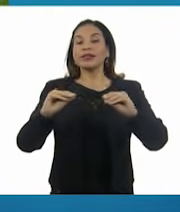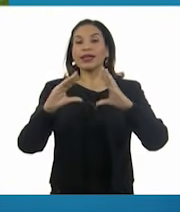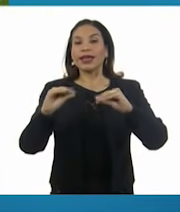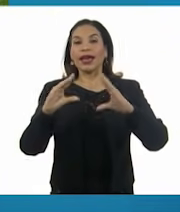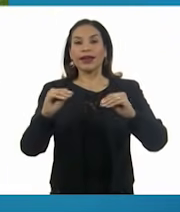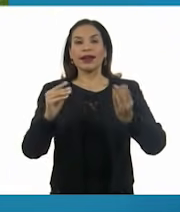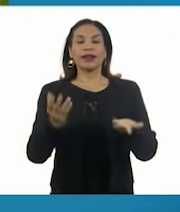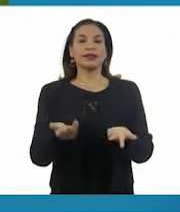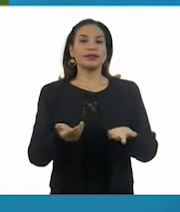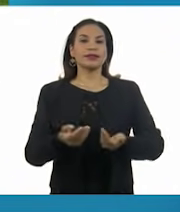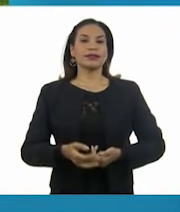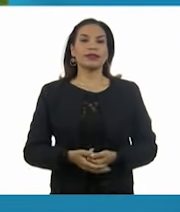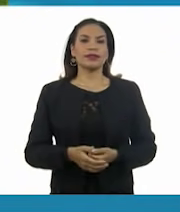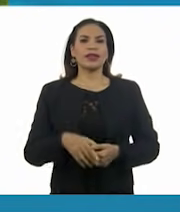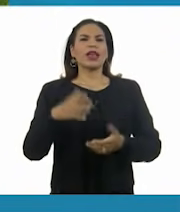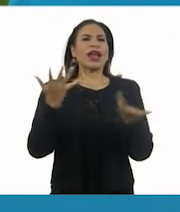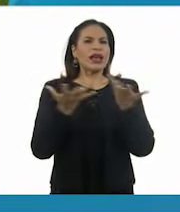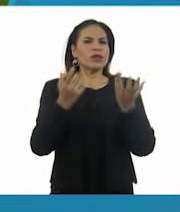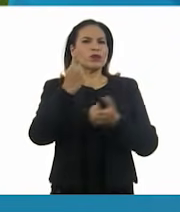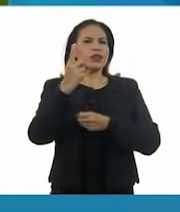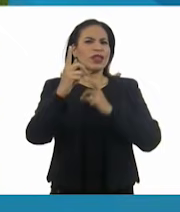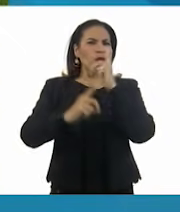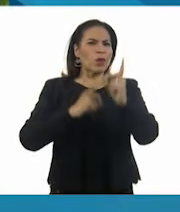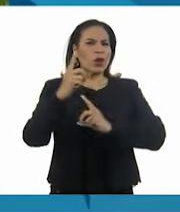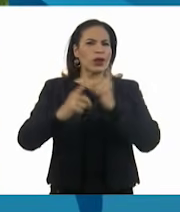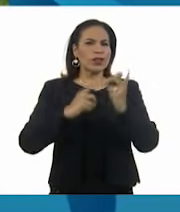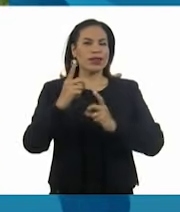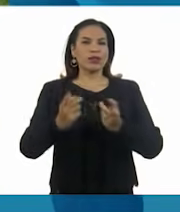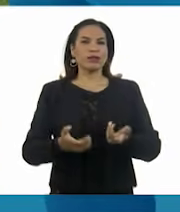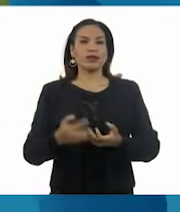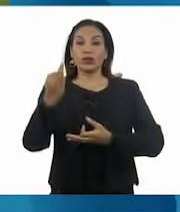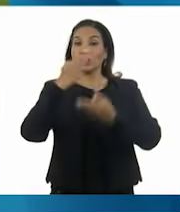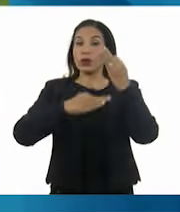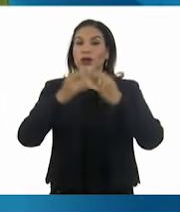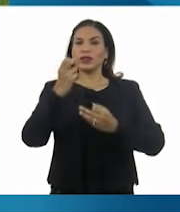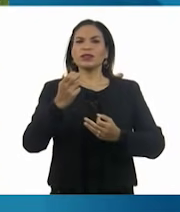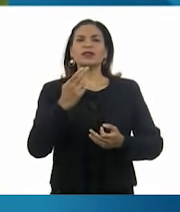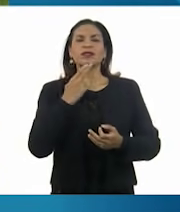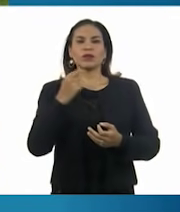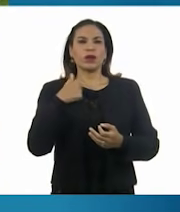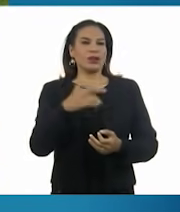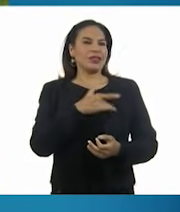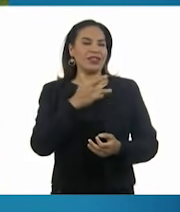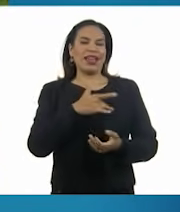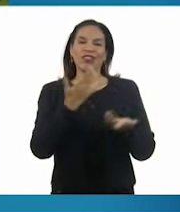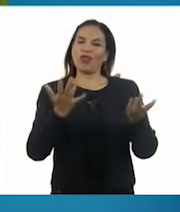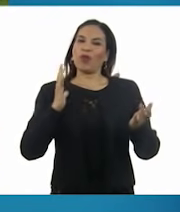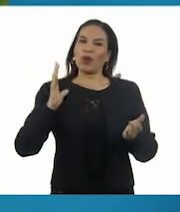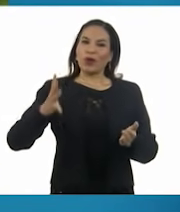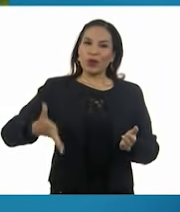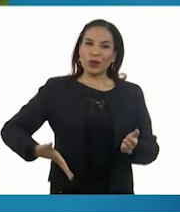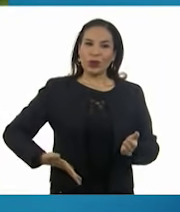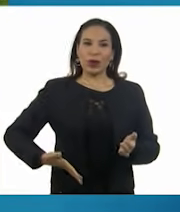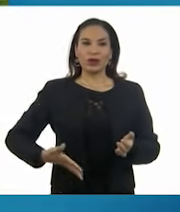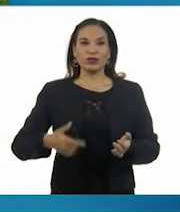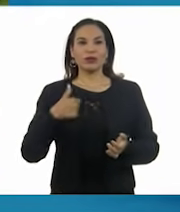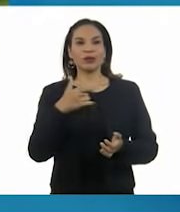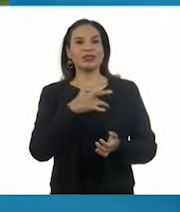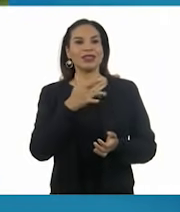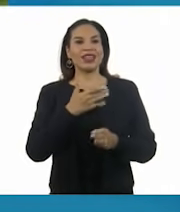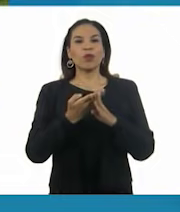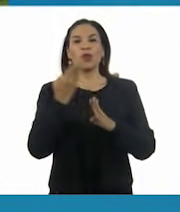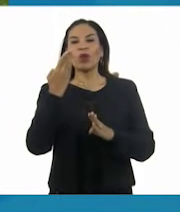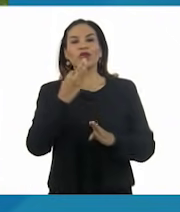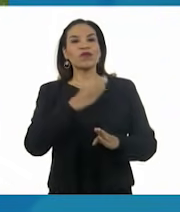que practiquen un deporte. Todo esto yo me siento muy orgulloso, me siento muy